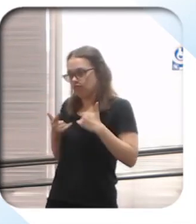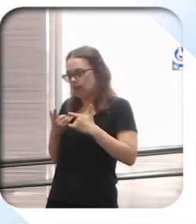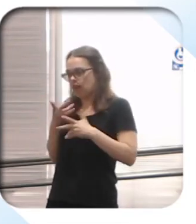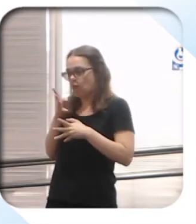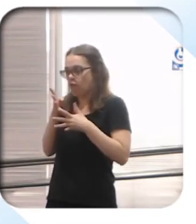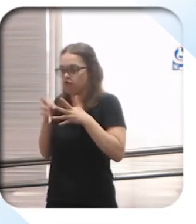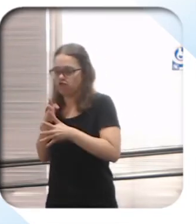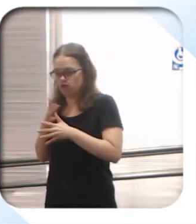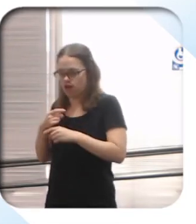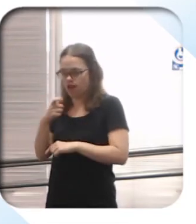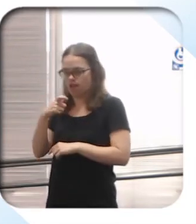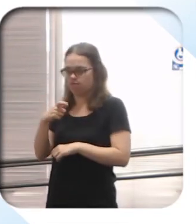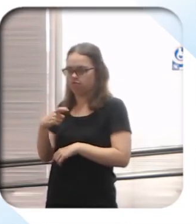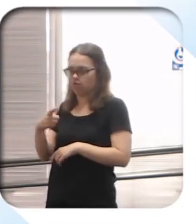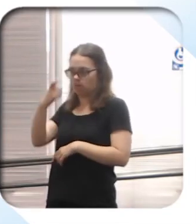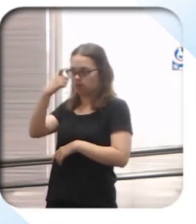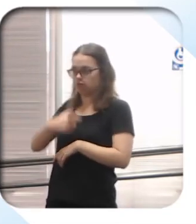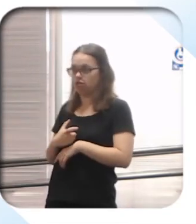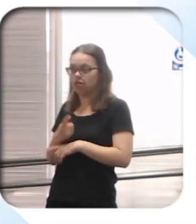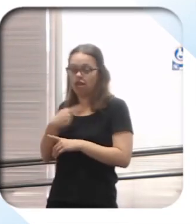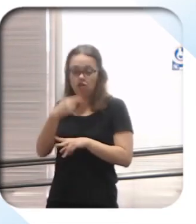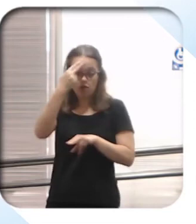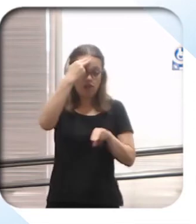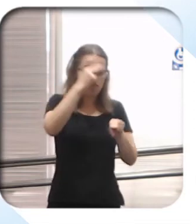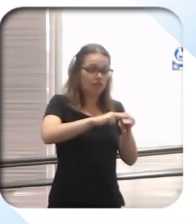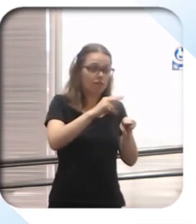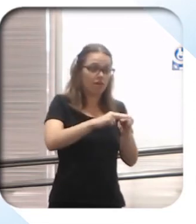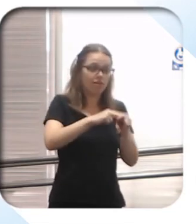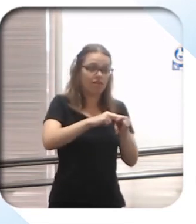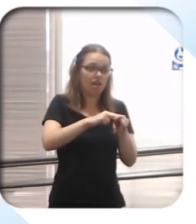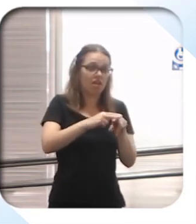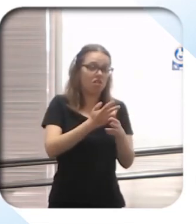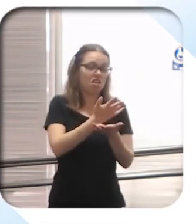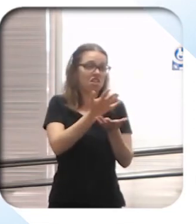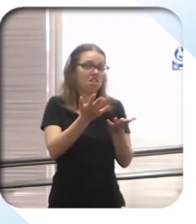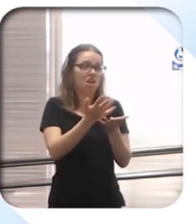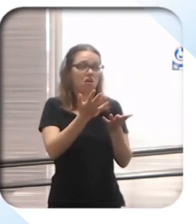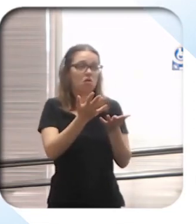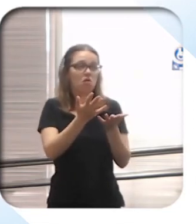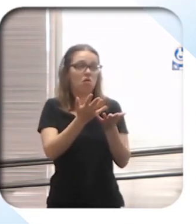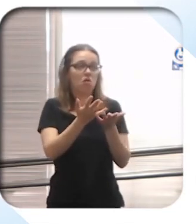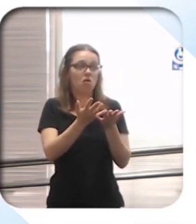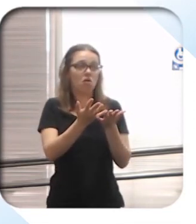vida. Y una enfermedad es algo que padecemos